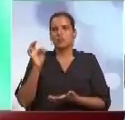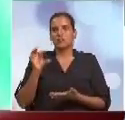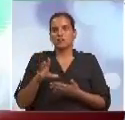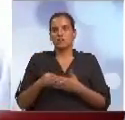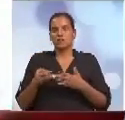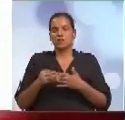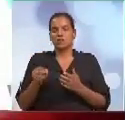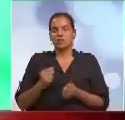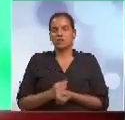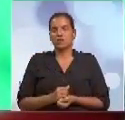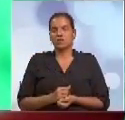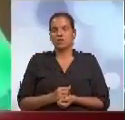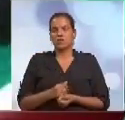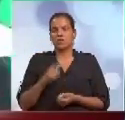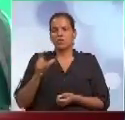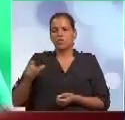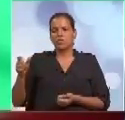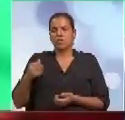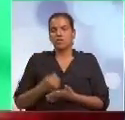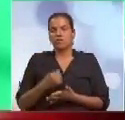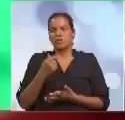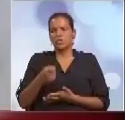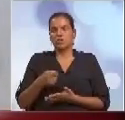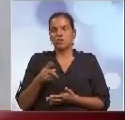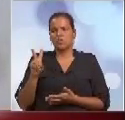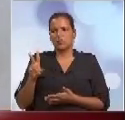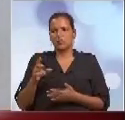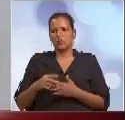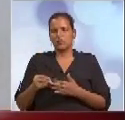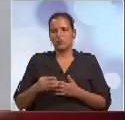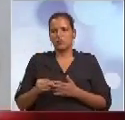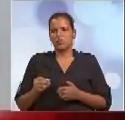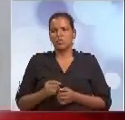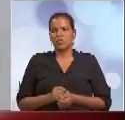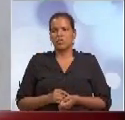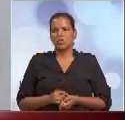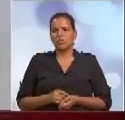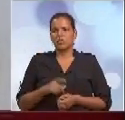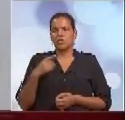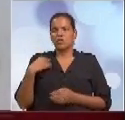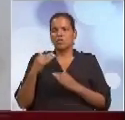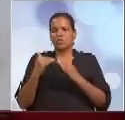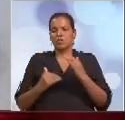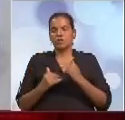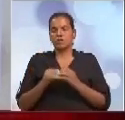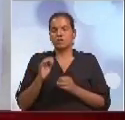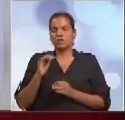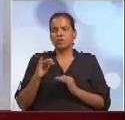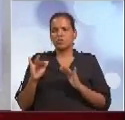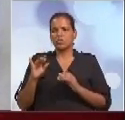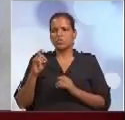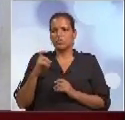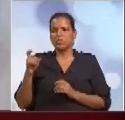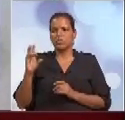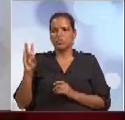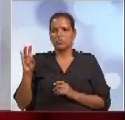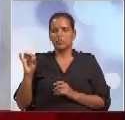$9.73 y la persona deberá aportar $2. Nivel medio, con ingresos desde $178